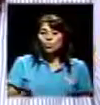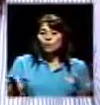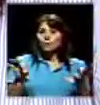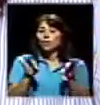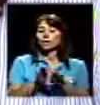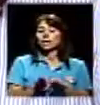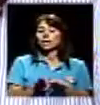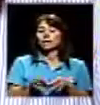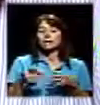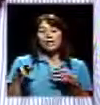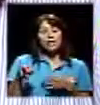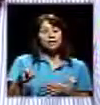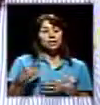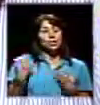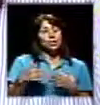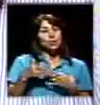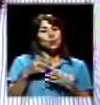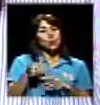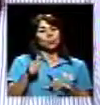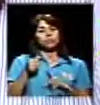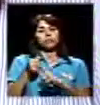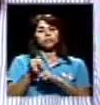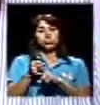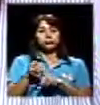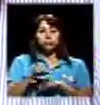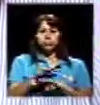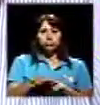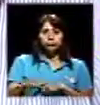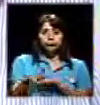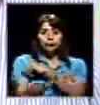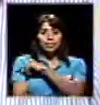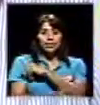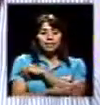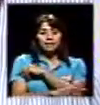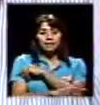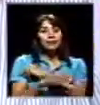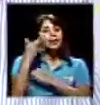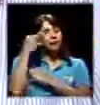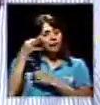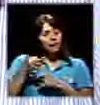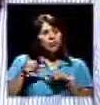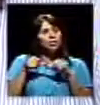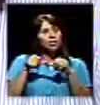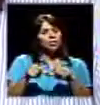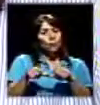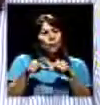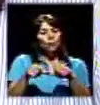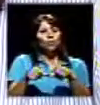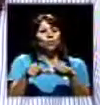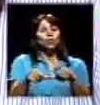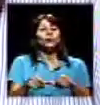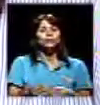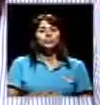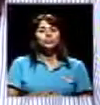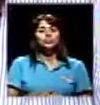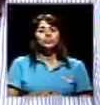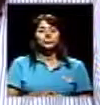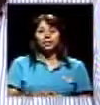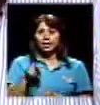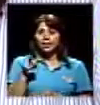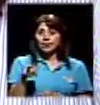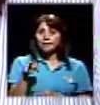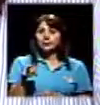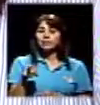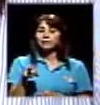huella muy grande en el país. Creo que esa huella no se va a borrar. De hecho, forma parte